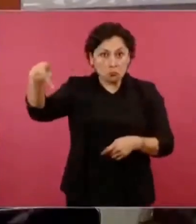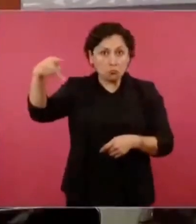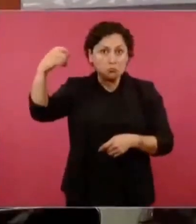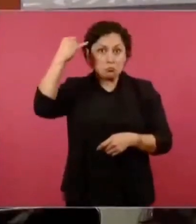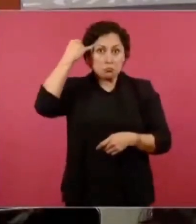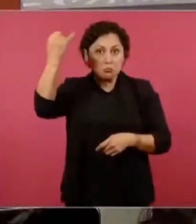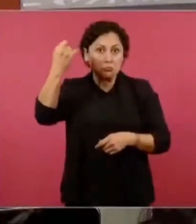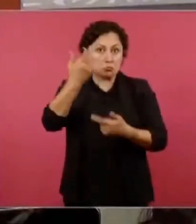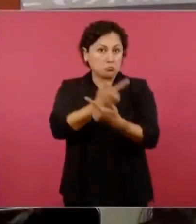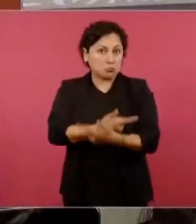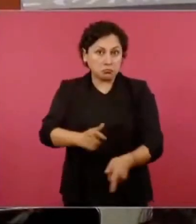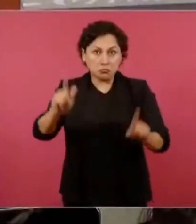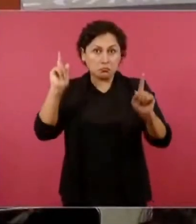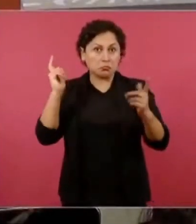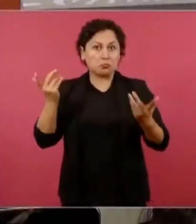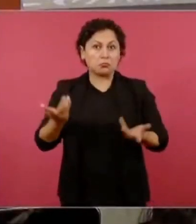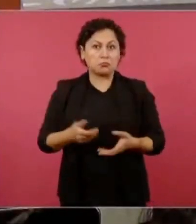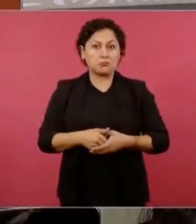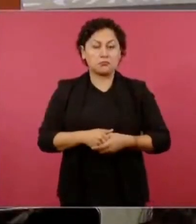Tenían